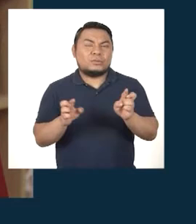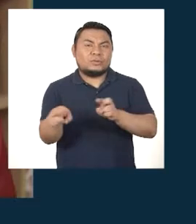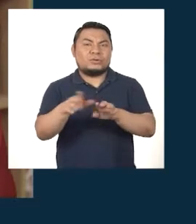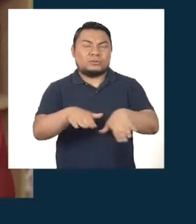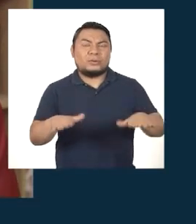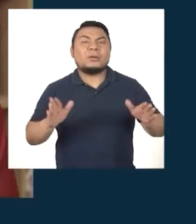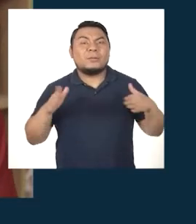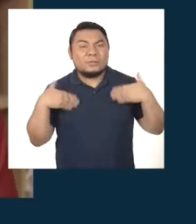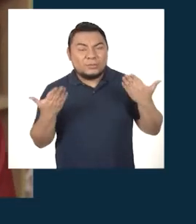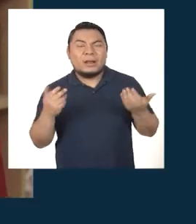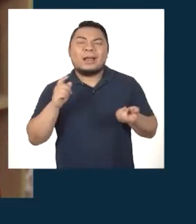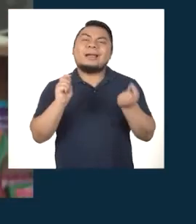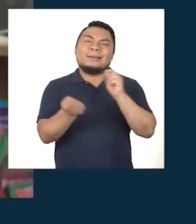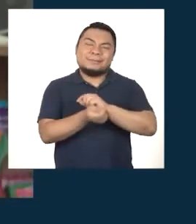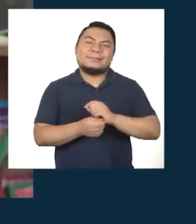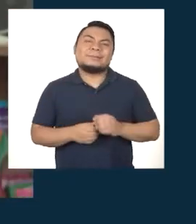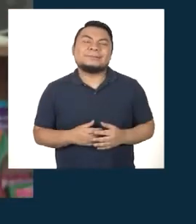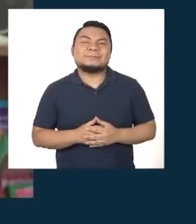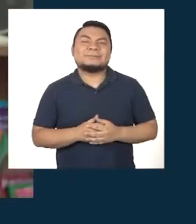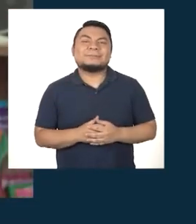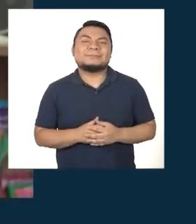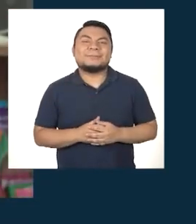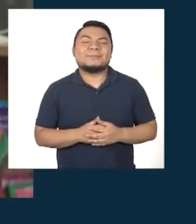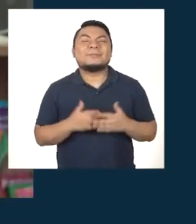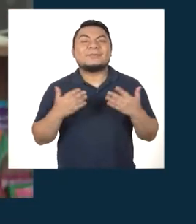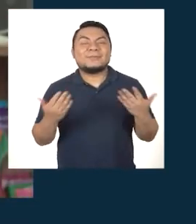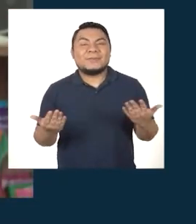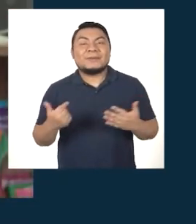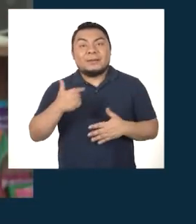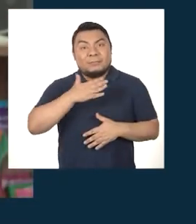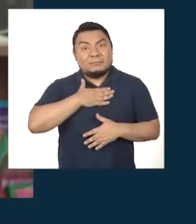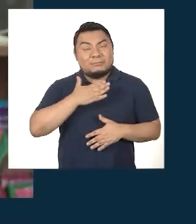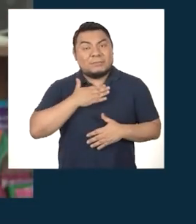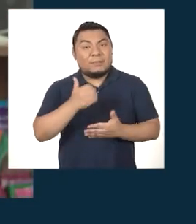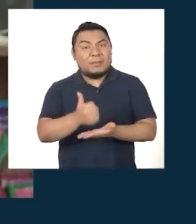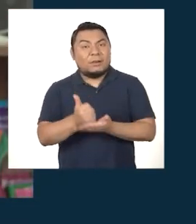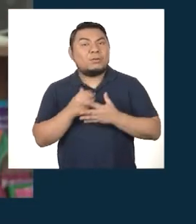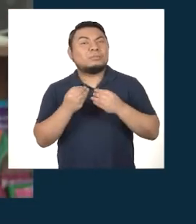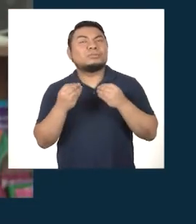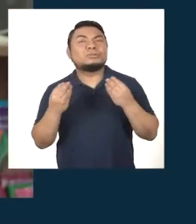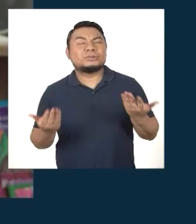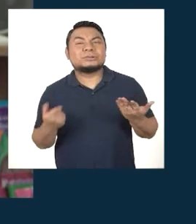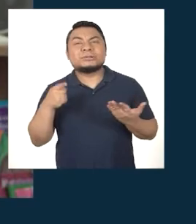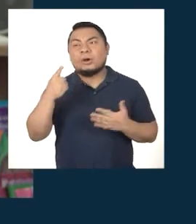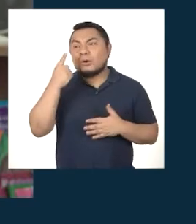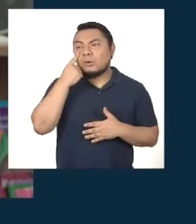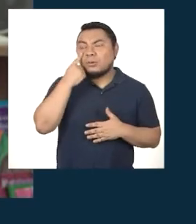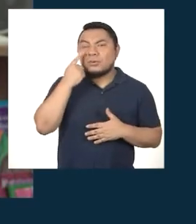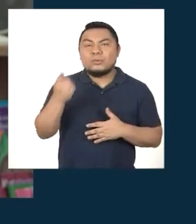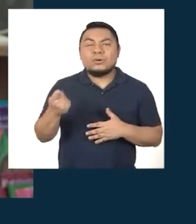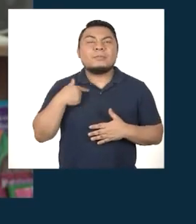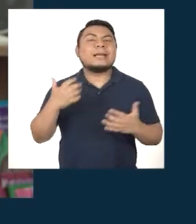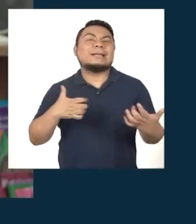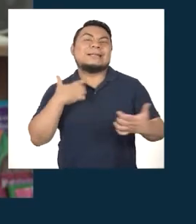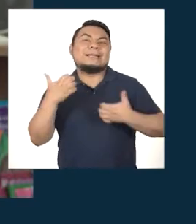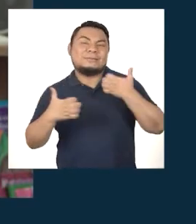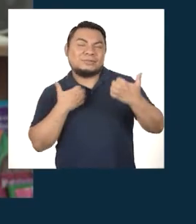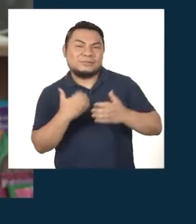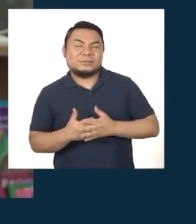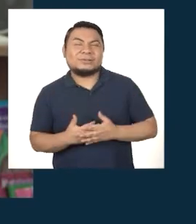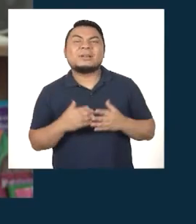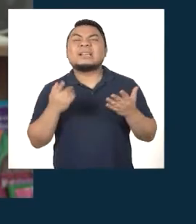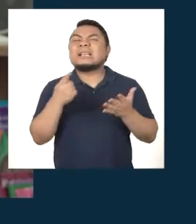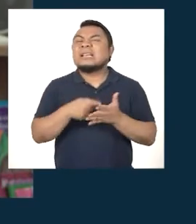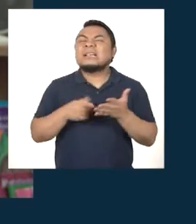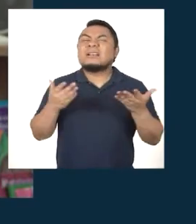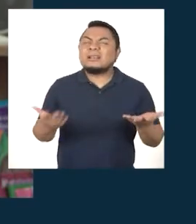niños para que puedan cambiarlos. Bueno, a mí me ha ayudado mucho el conocer mis emociones, ¿no? O sea,